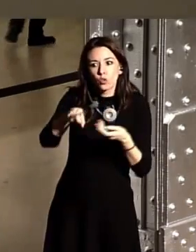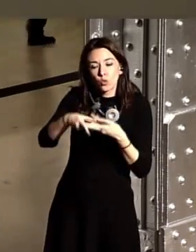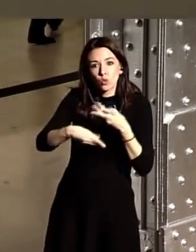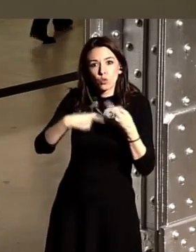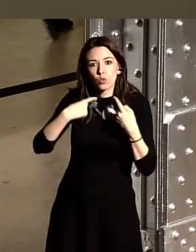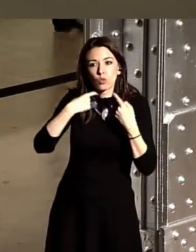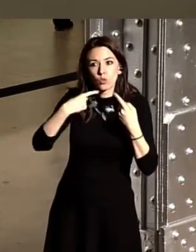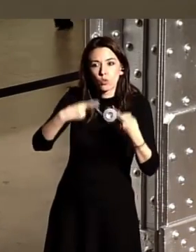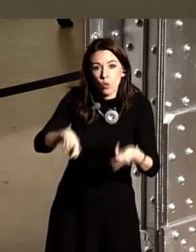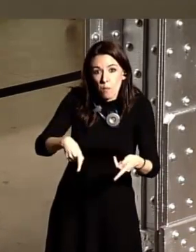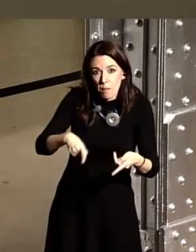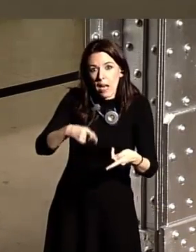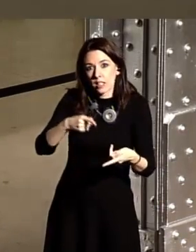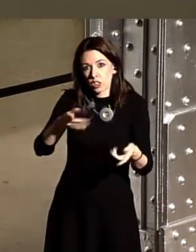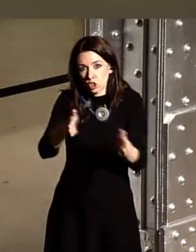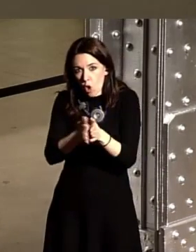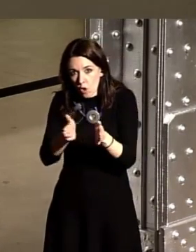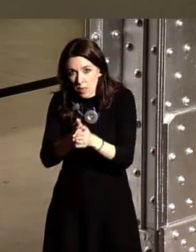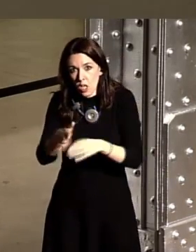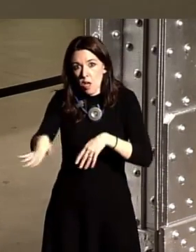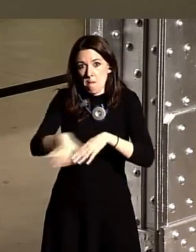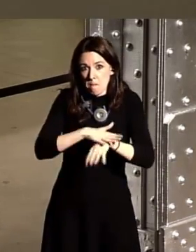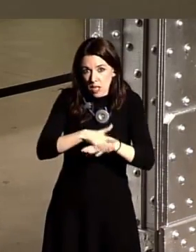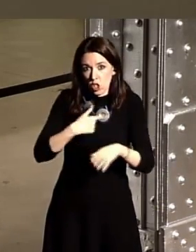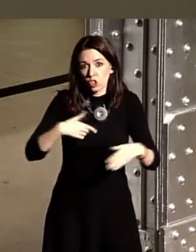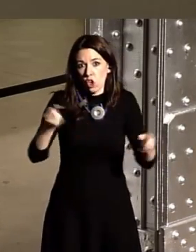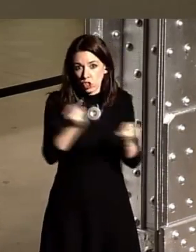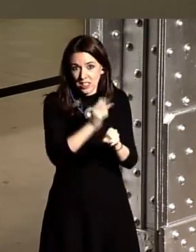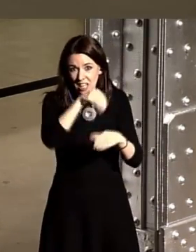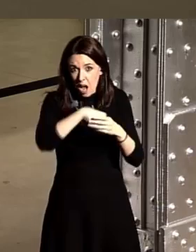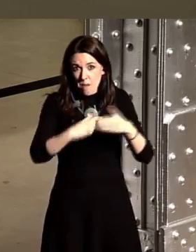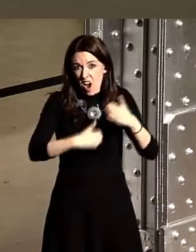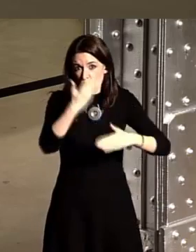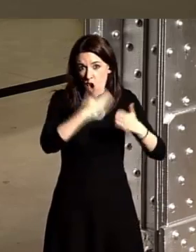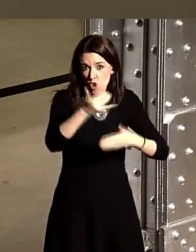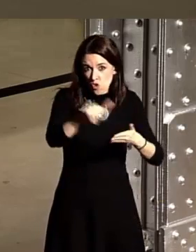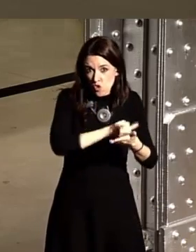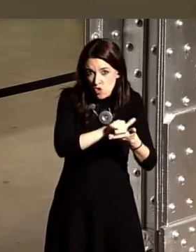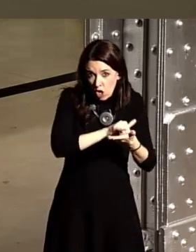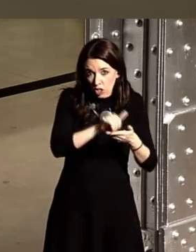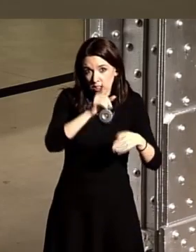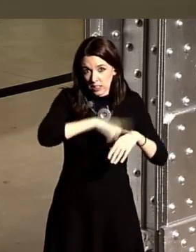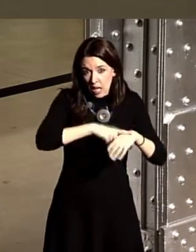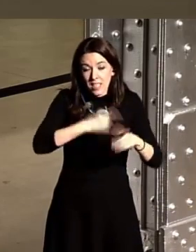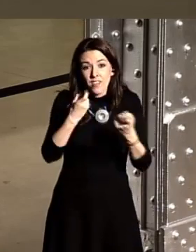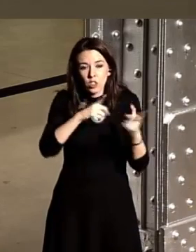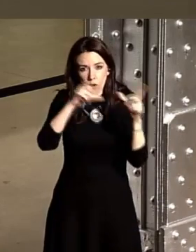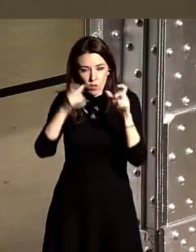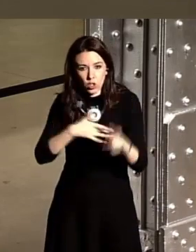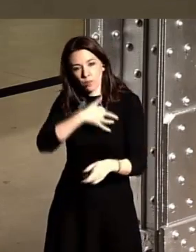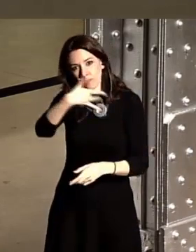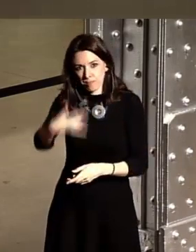a alguien y perdón, pero soy con el New York Times y necesito sacar fotos. Está bien.